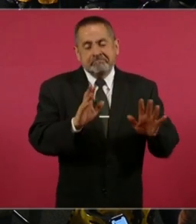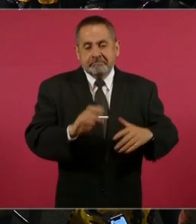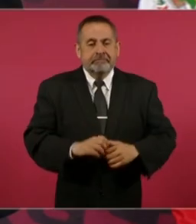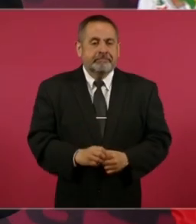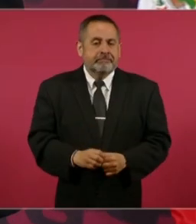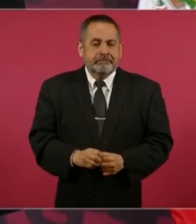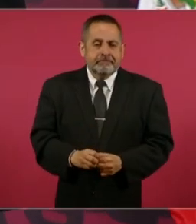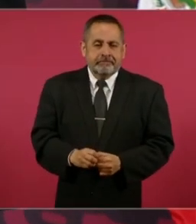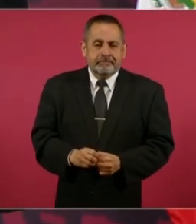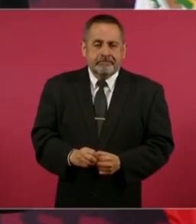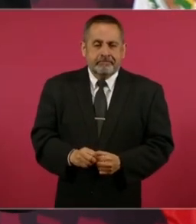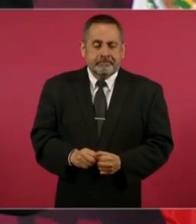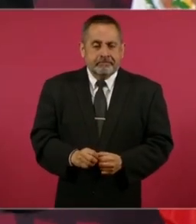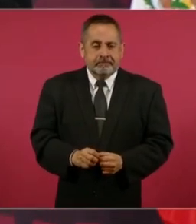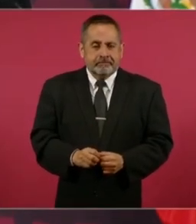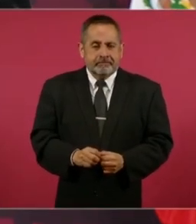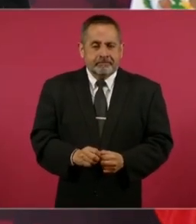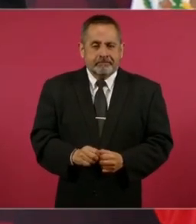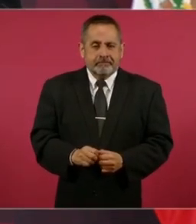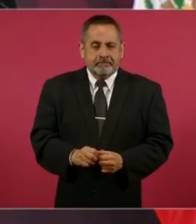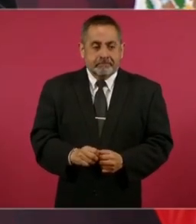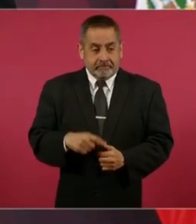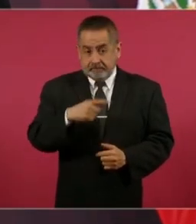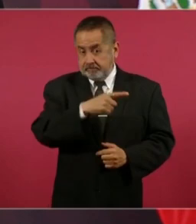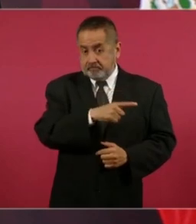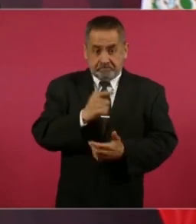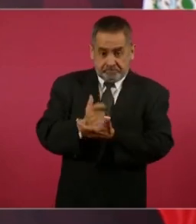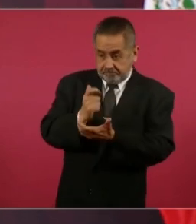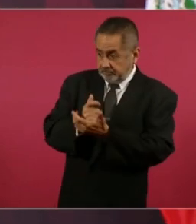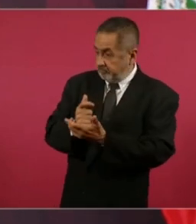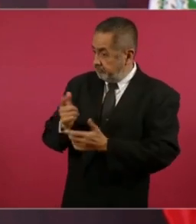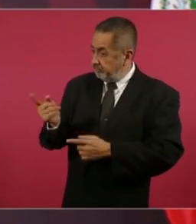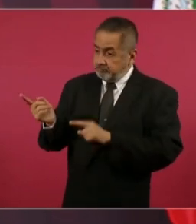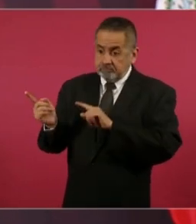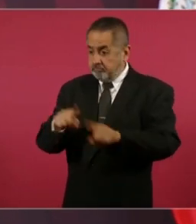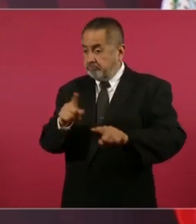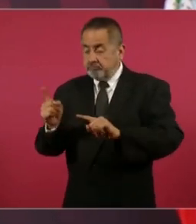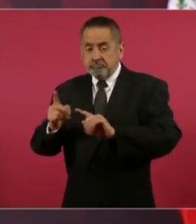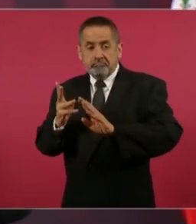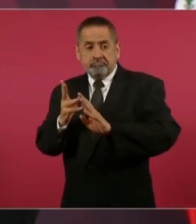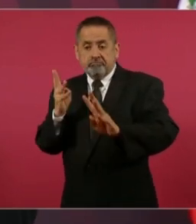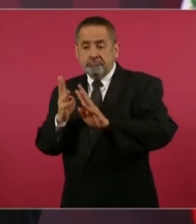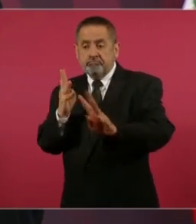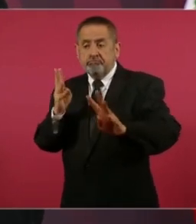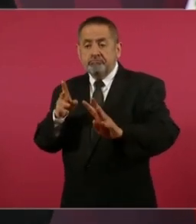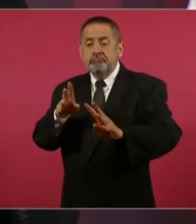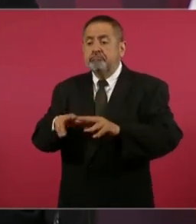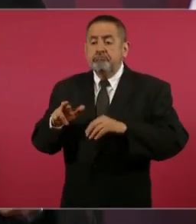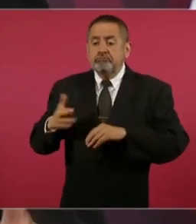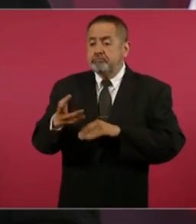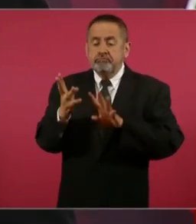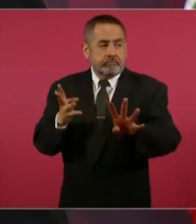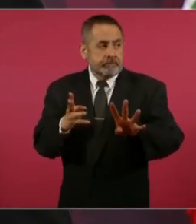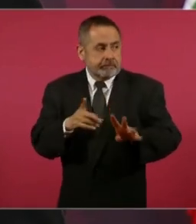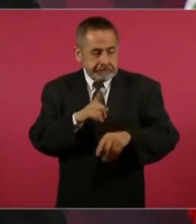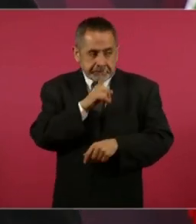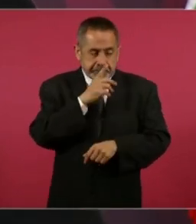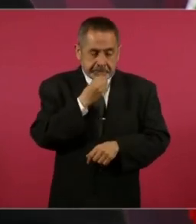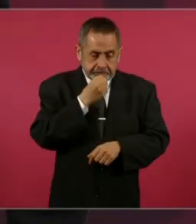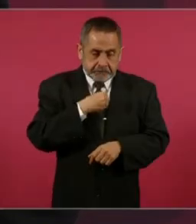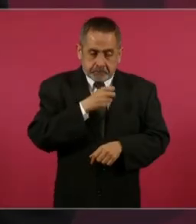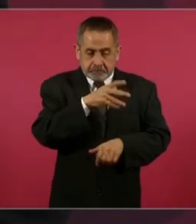demasía entonces a ver todos a formarse a la orilla de la cárcel y ni